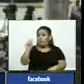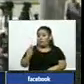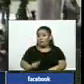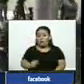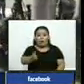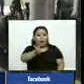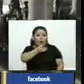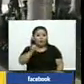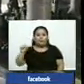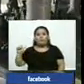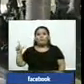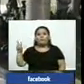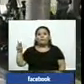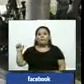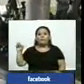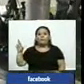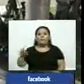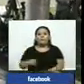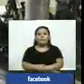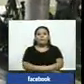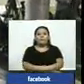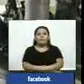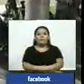Álvaro Algarra, Voz de América, Caracas.